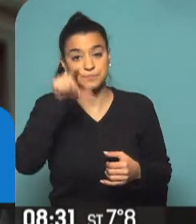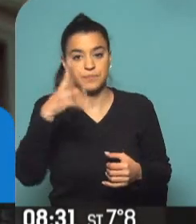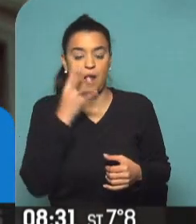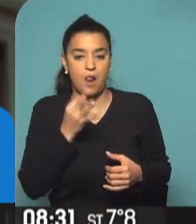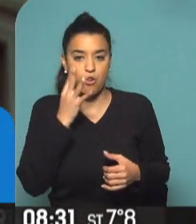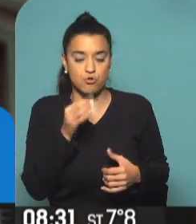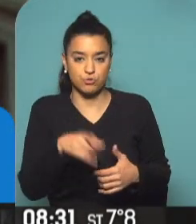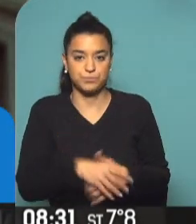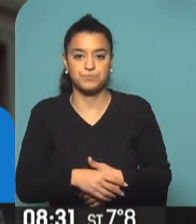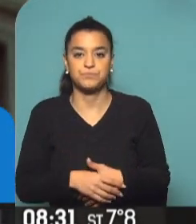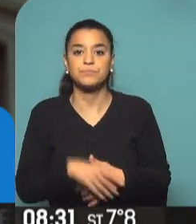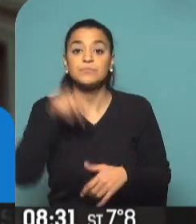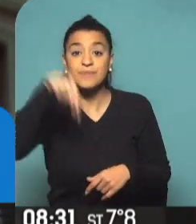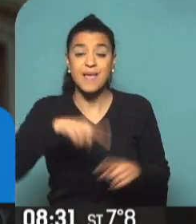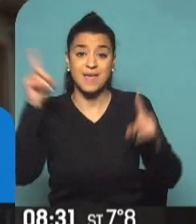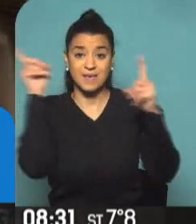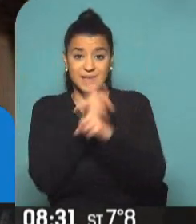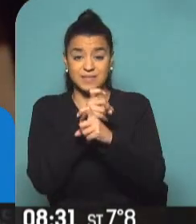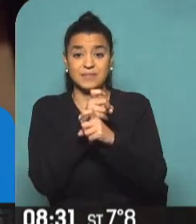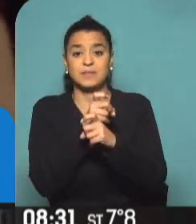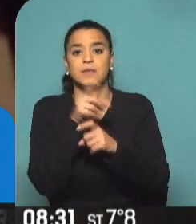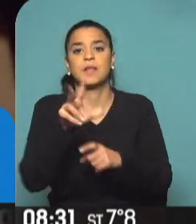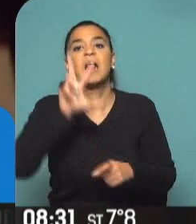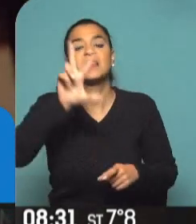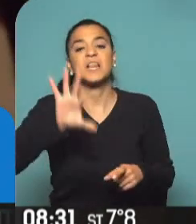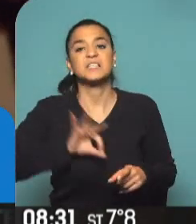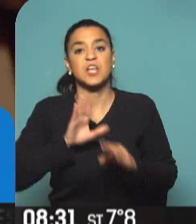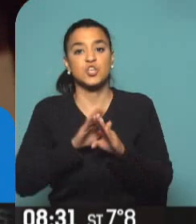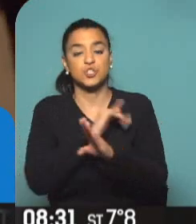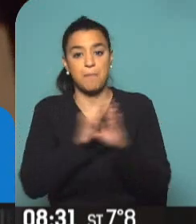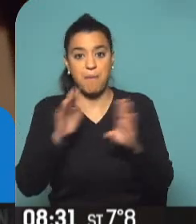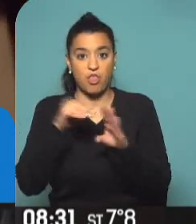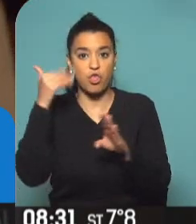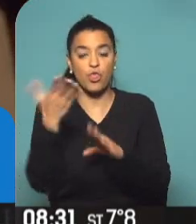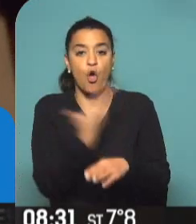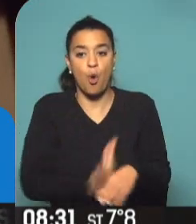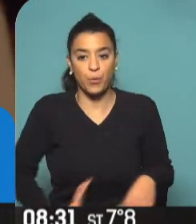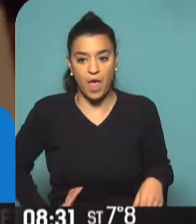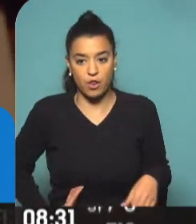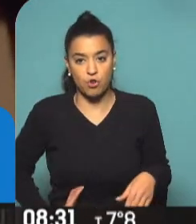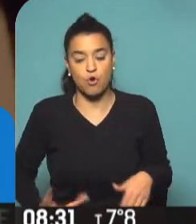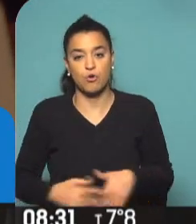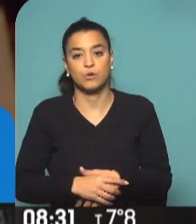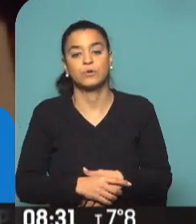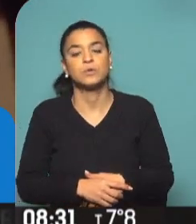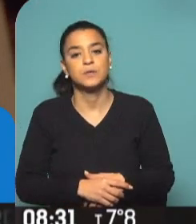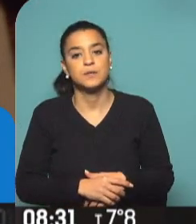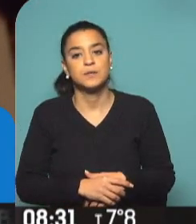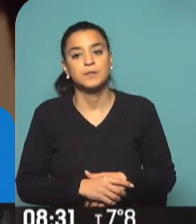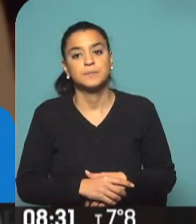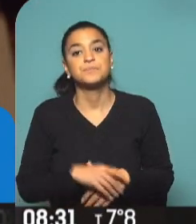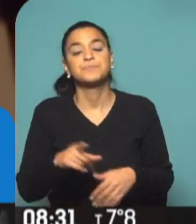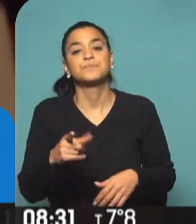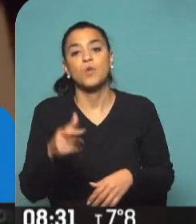cosa, esta crisis se produce después de 3 años y medio de un gobierno que